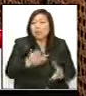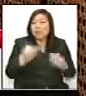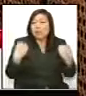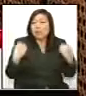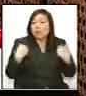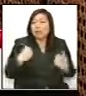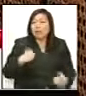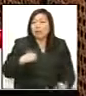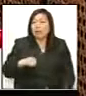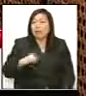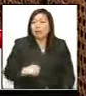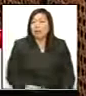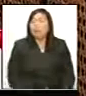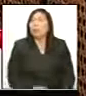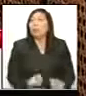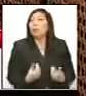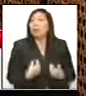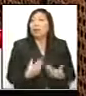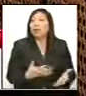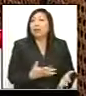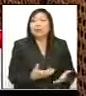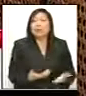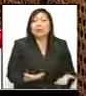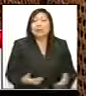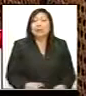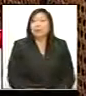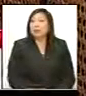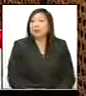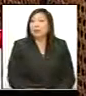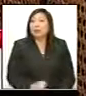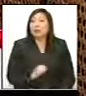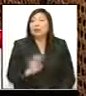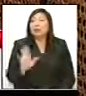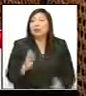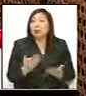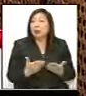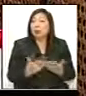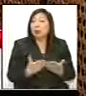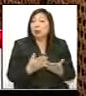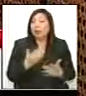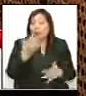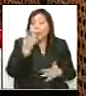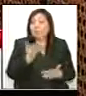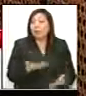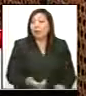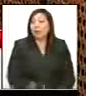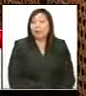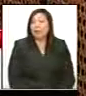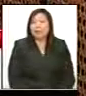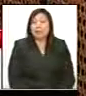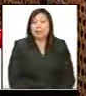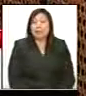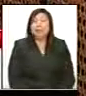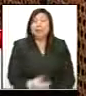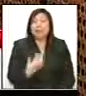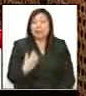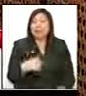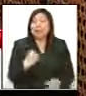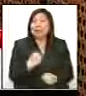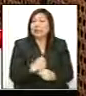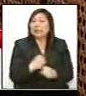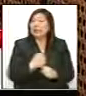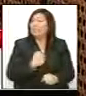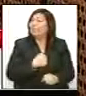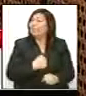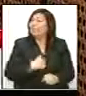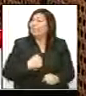la municipalidad porque no tiene quien las recoja, porque los hijos están en el colegio y ellos están contagiados. Entonces es un problema grande, lamento mucho